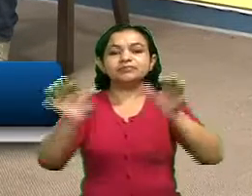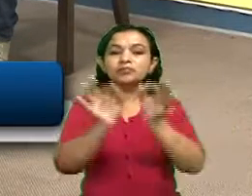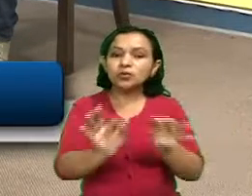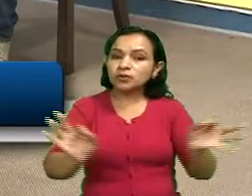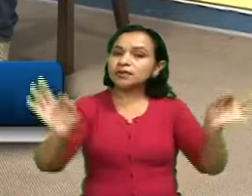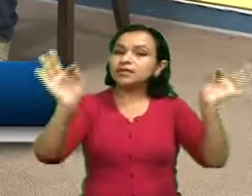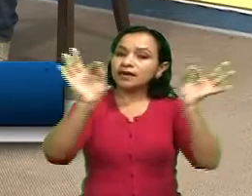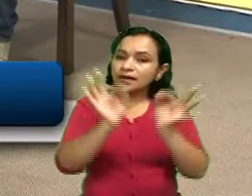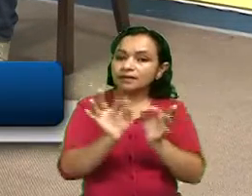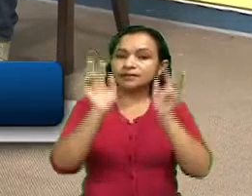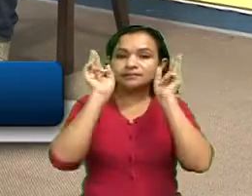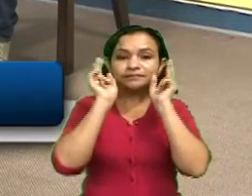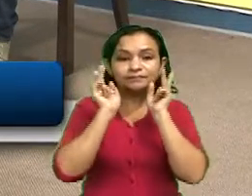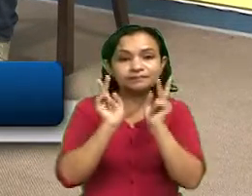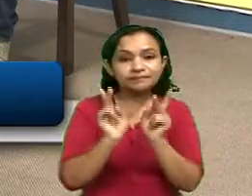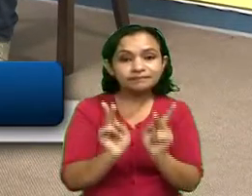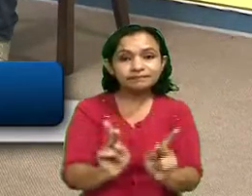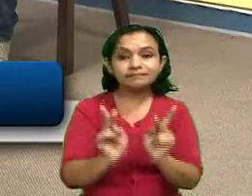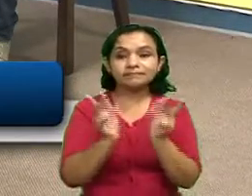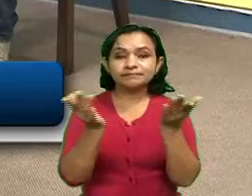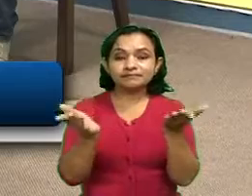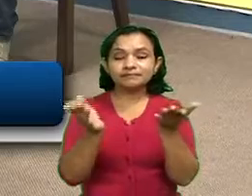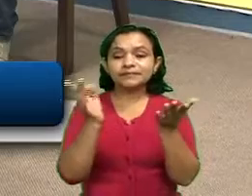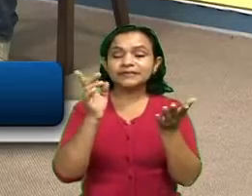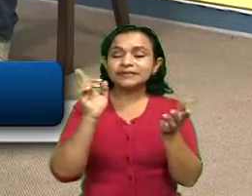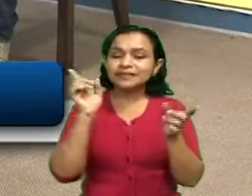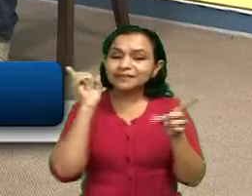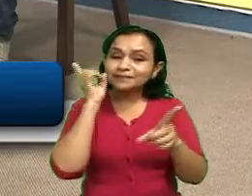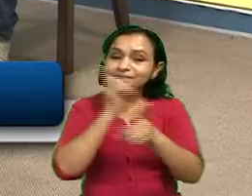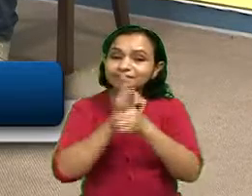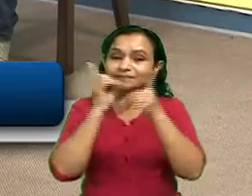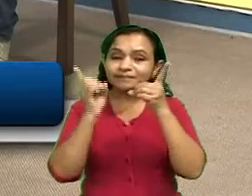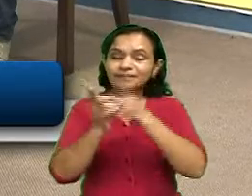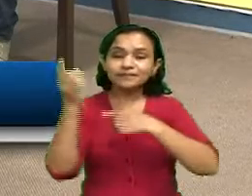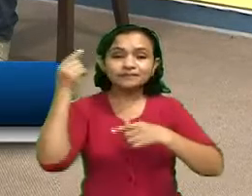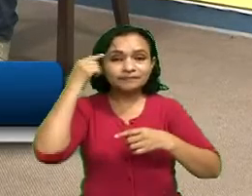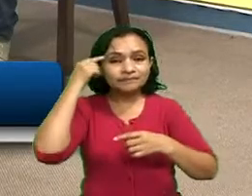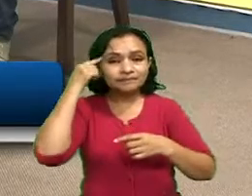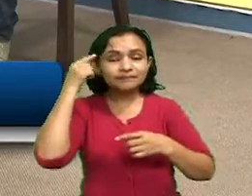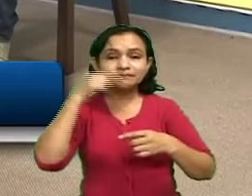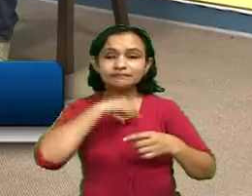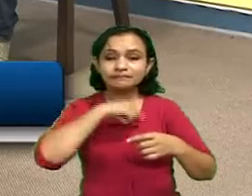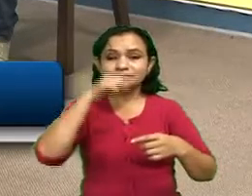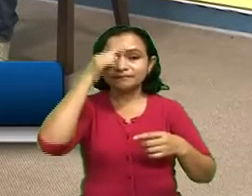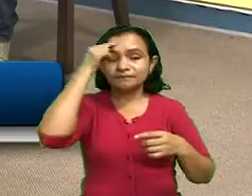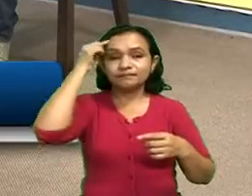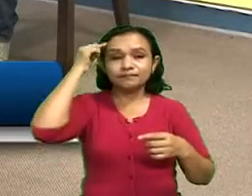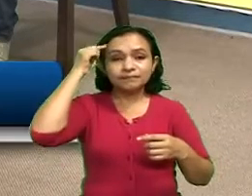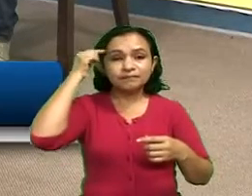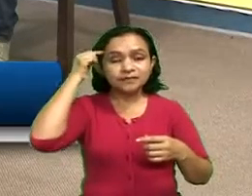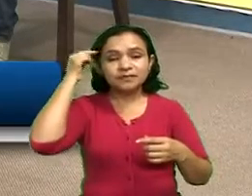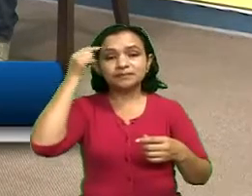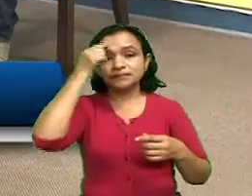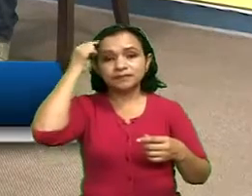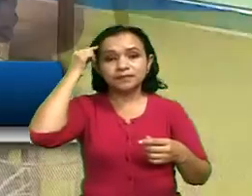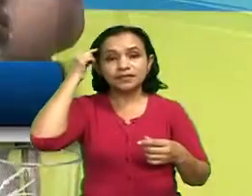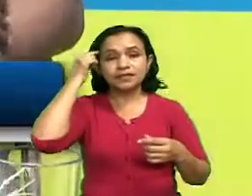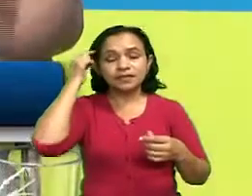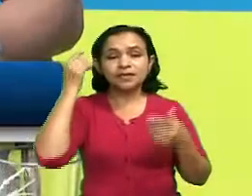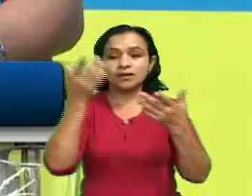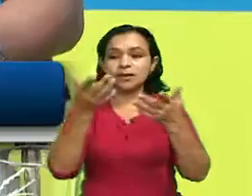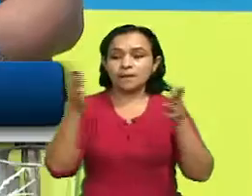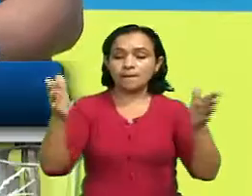importancia que nosotros debemos tomar en tener esa conciencia, doctor, de depositar la basura, entregársela al camión de